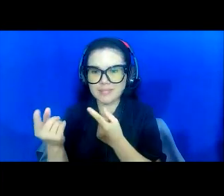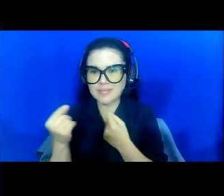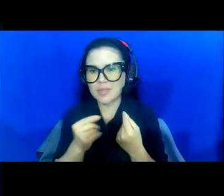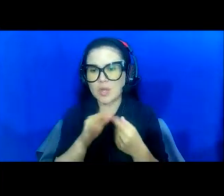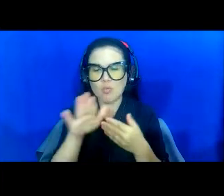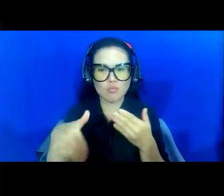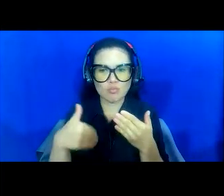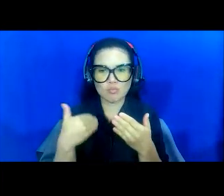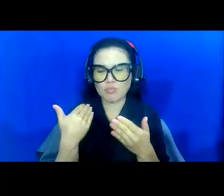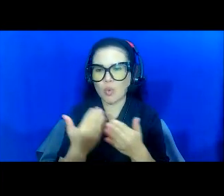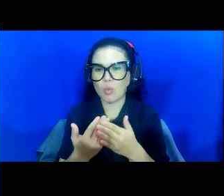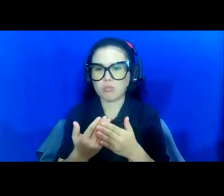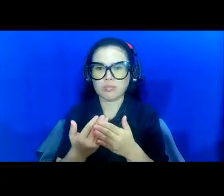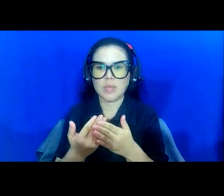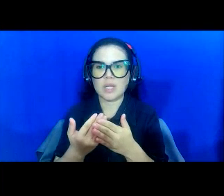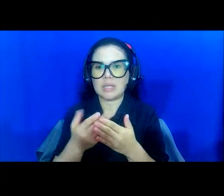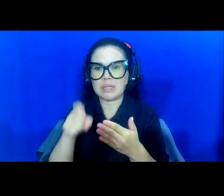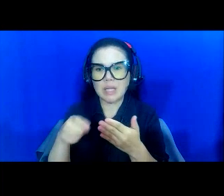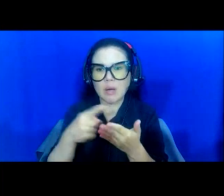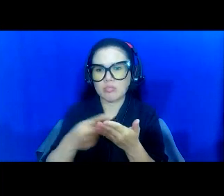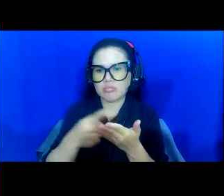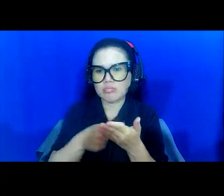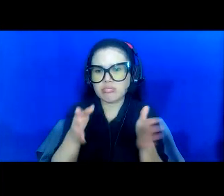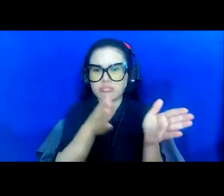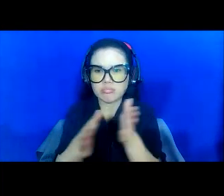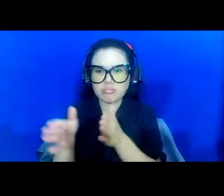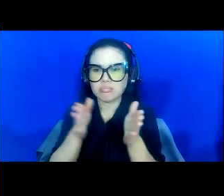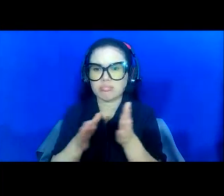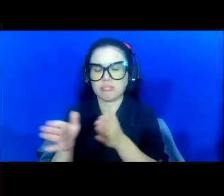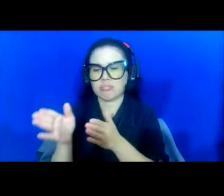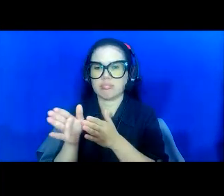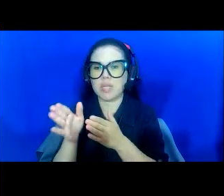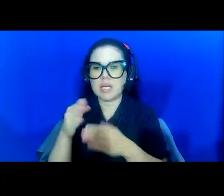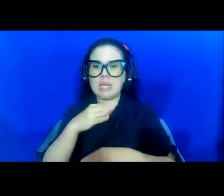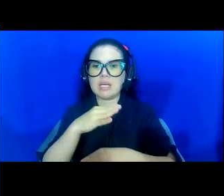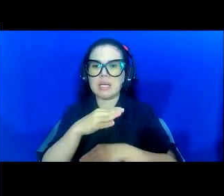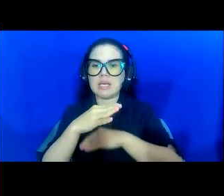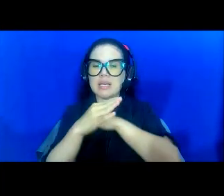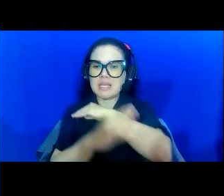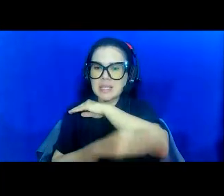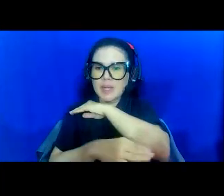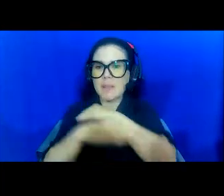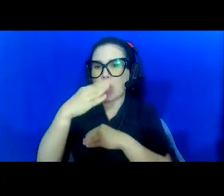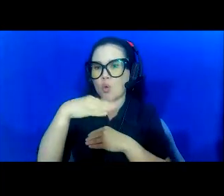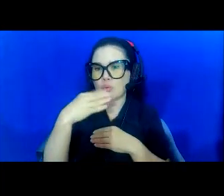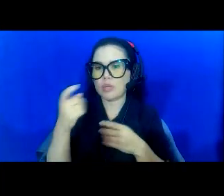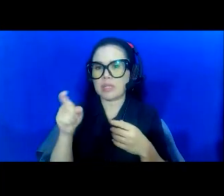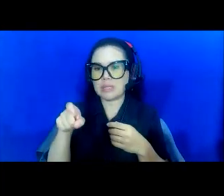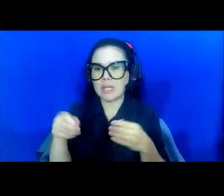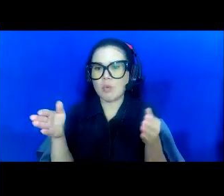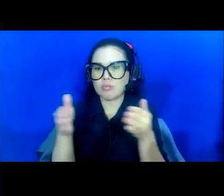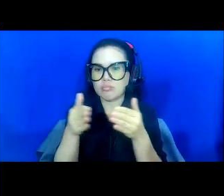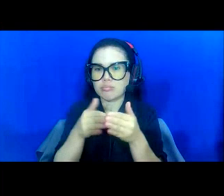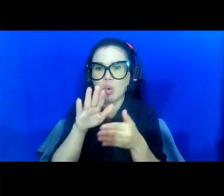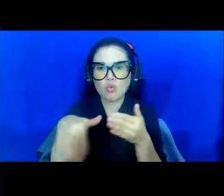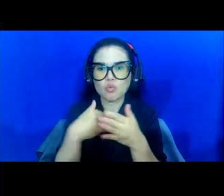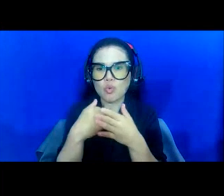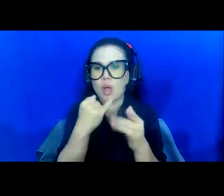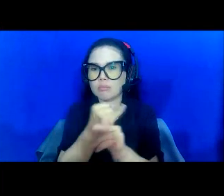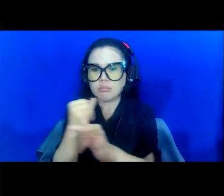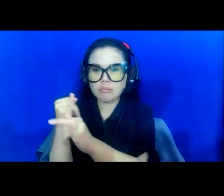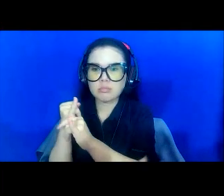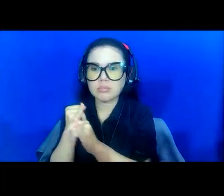coordinación que en el calendario de las actividades tenemos para septiembre-octubre tener un congreso con todas las entidades que salieron seleccionadas para que entonces tengan una mesa de